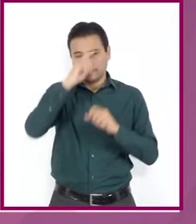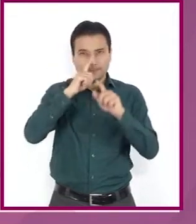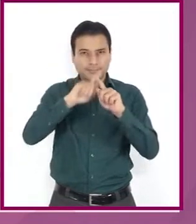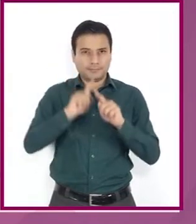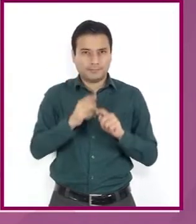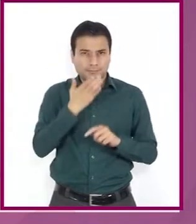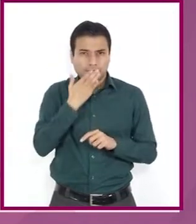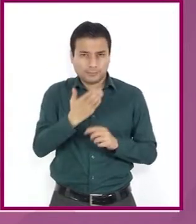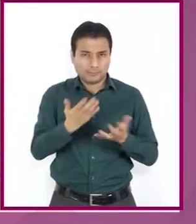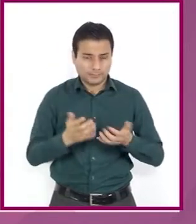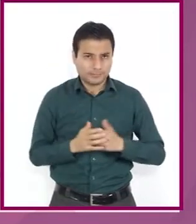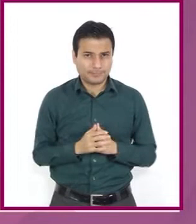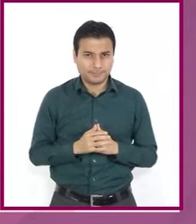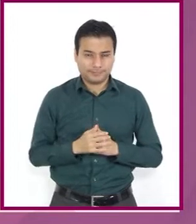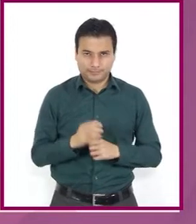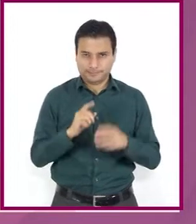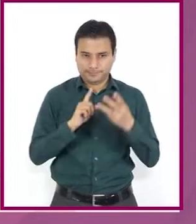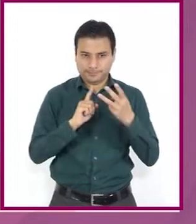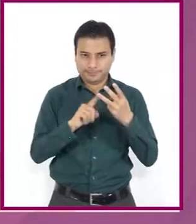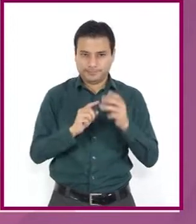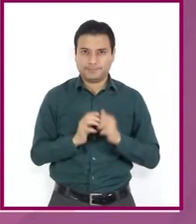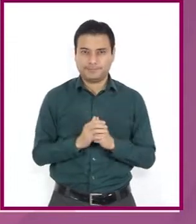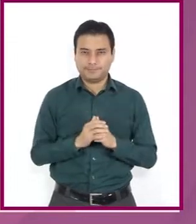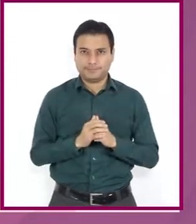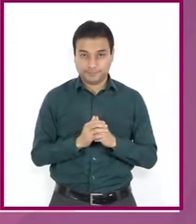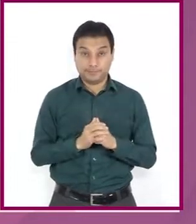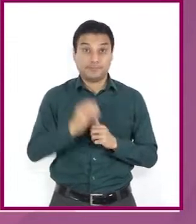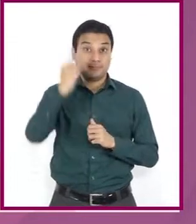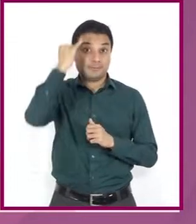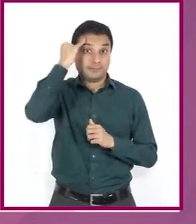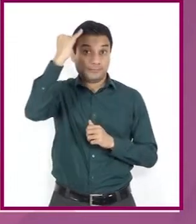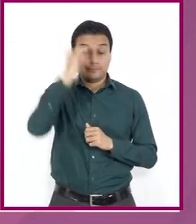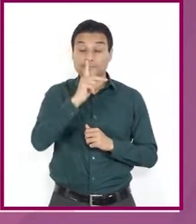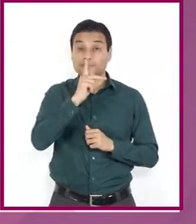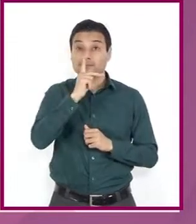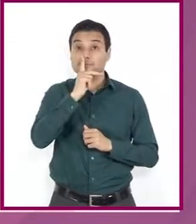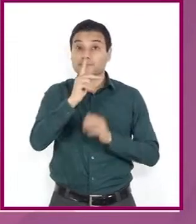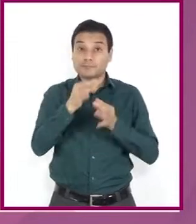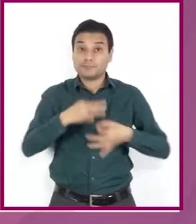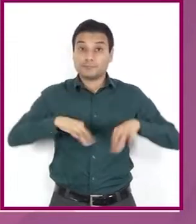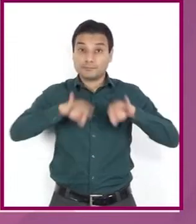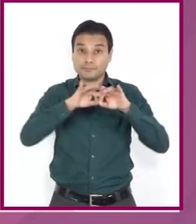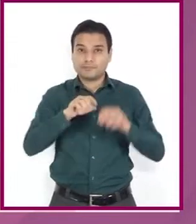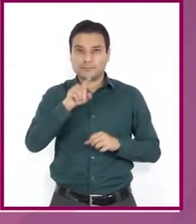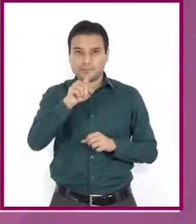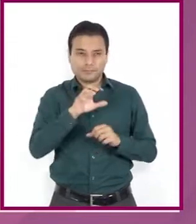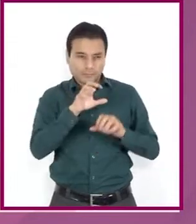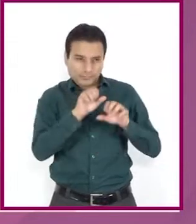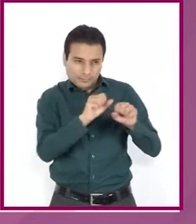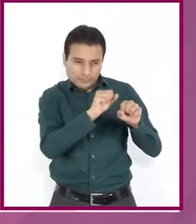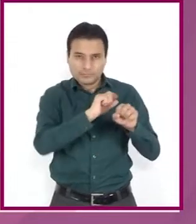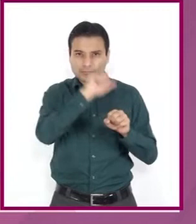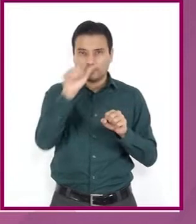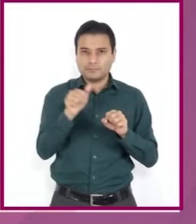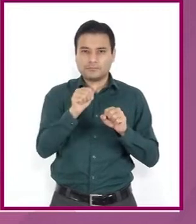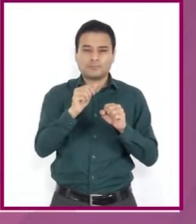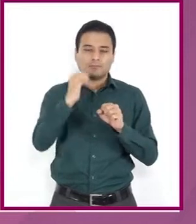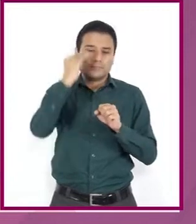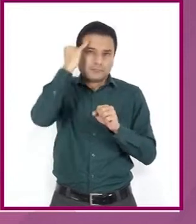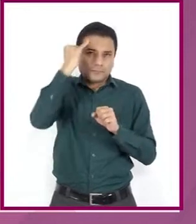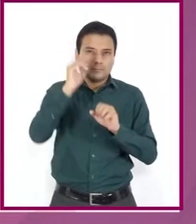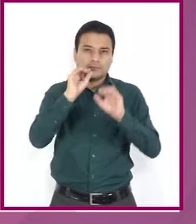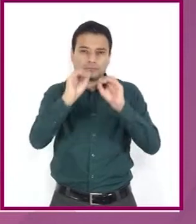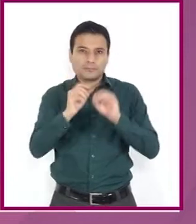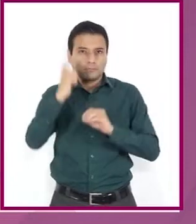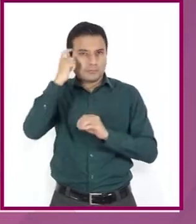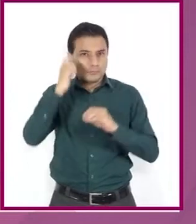leen. 3. Recuperen ideas y conceptos. Pueden ser mapas mentales, mapas conceptuales